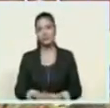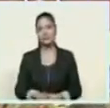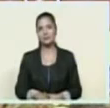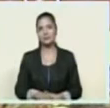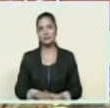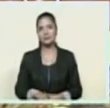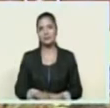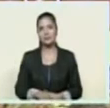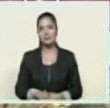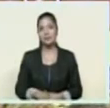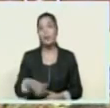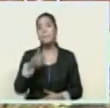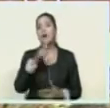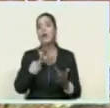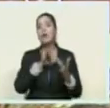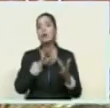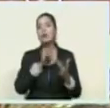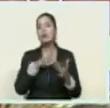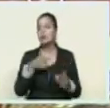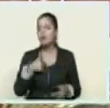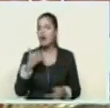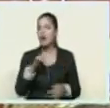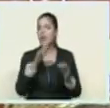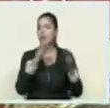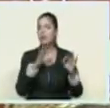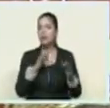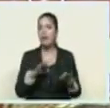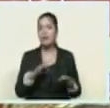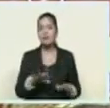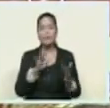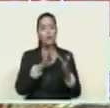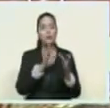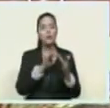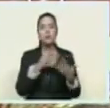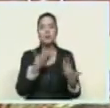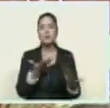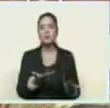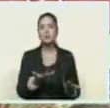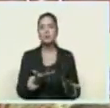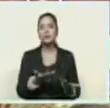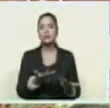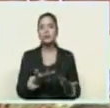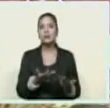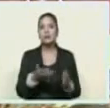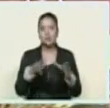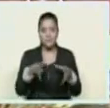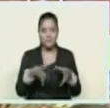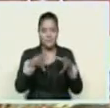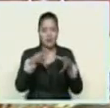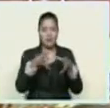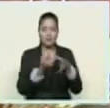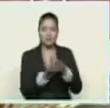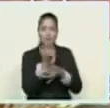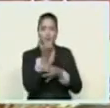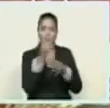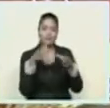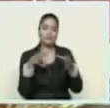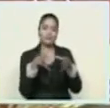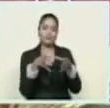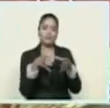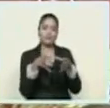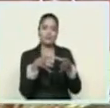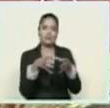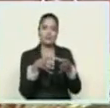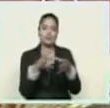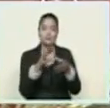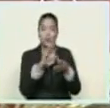el máximo contacto que yo tenía con la naturaleza era con los maderos las matas